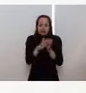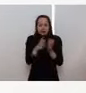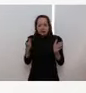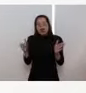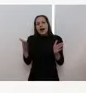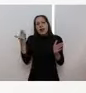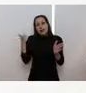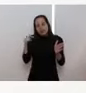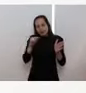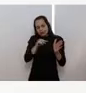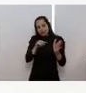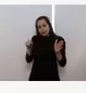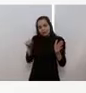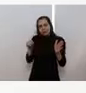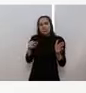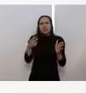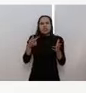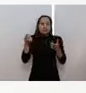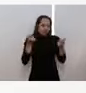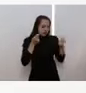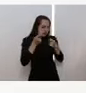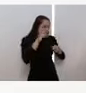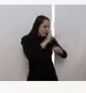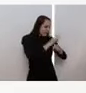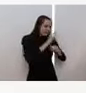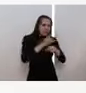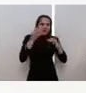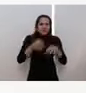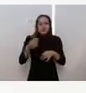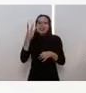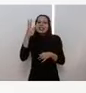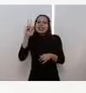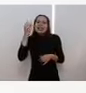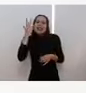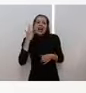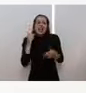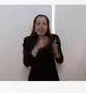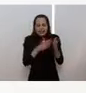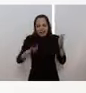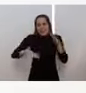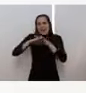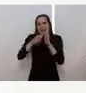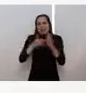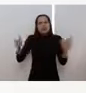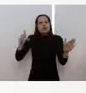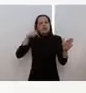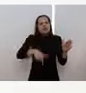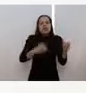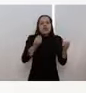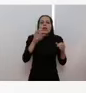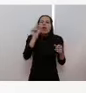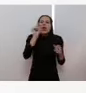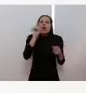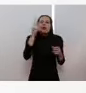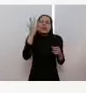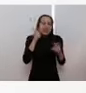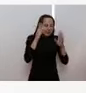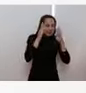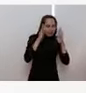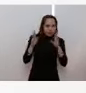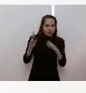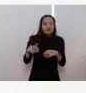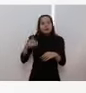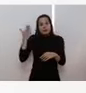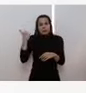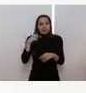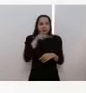definido por docentes de control que es de 30 días en el servicio de urgencias contamos con 60 camas de observación